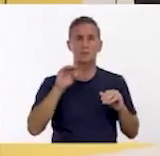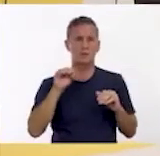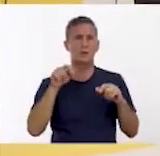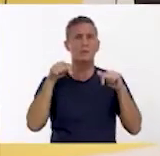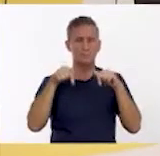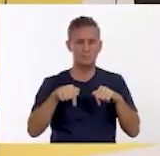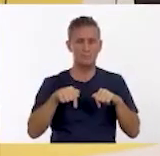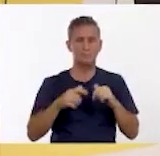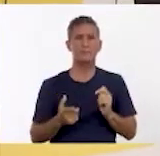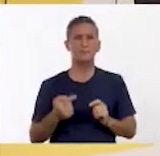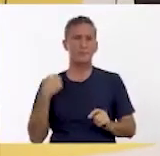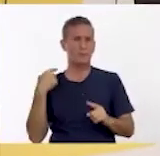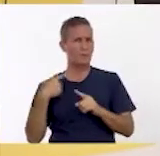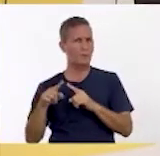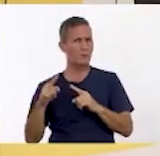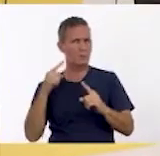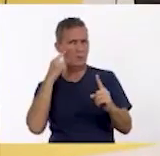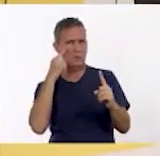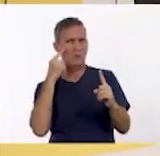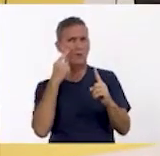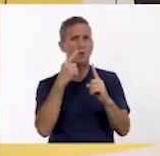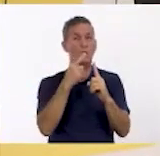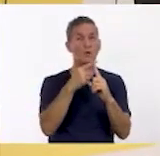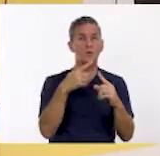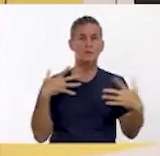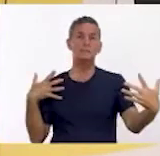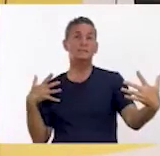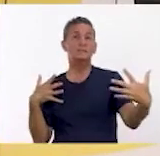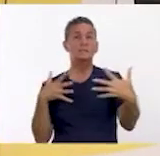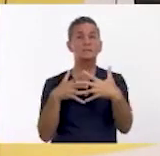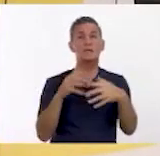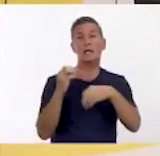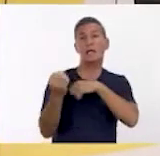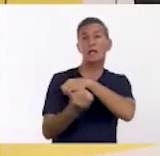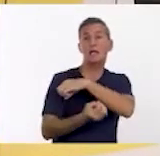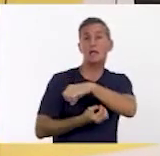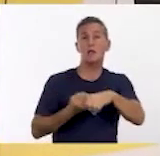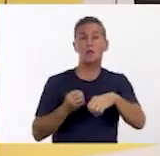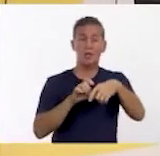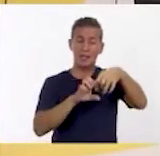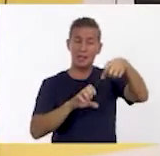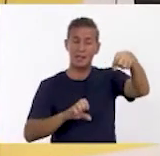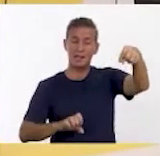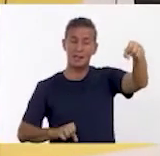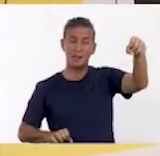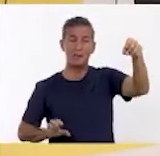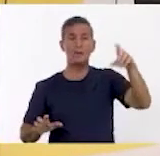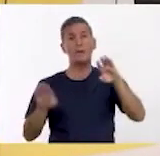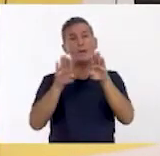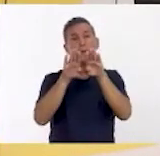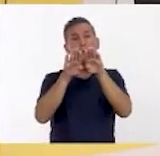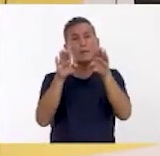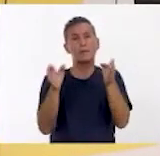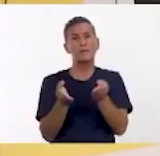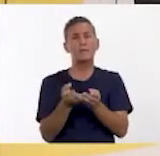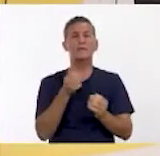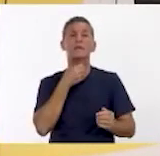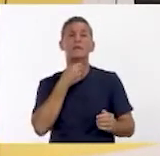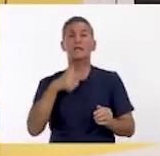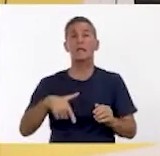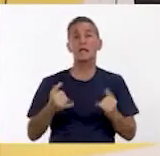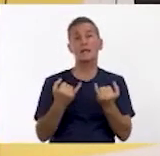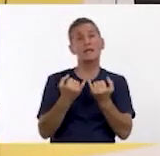los cuales estamos hablando. Otro objetivo, además, relacionado con el cambio del mapa del